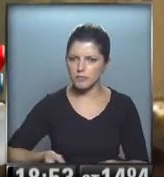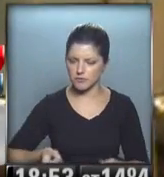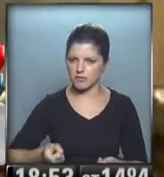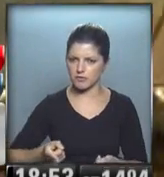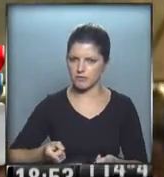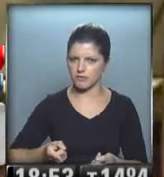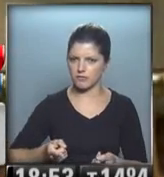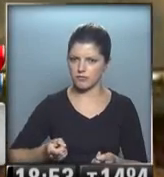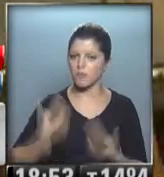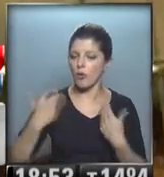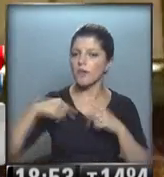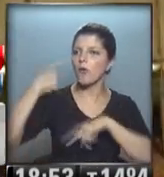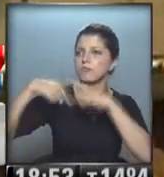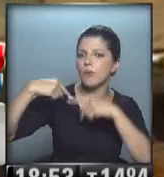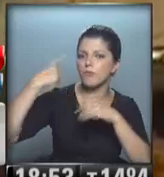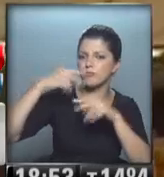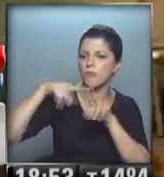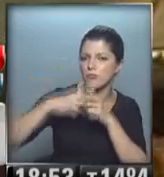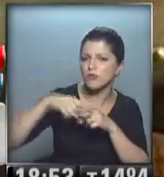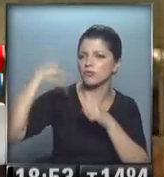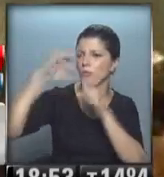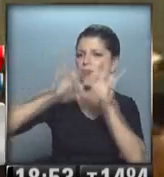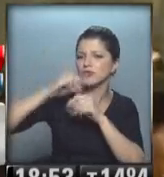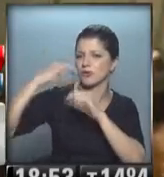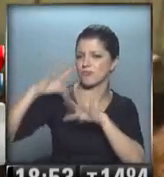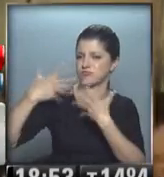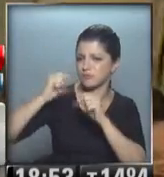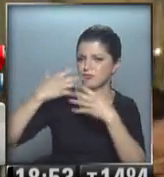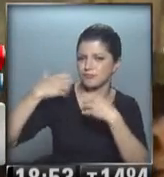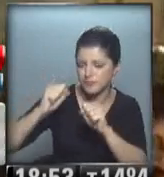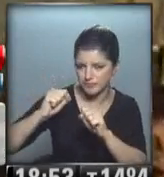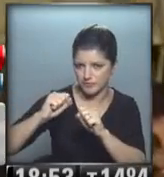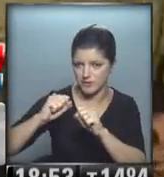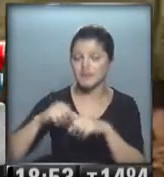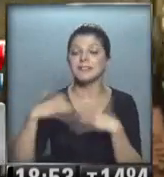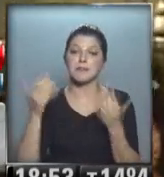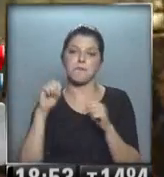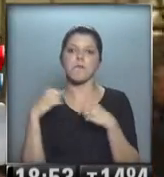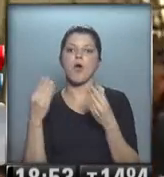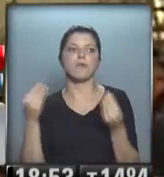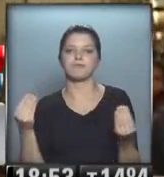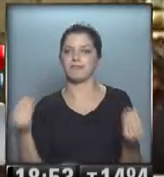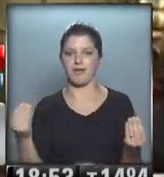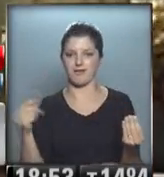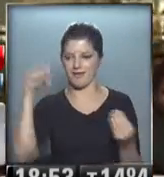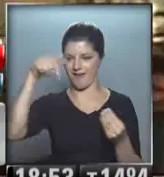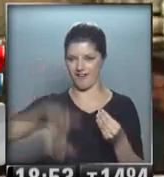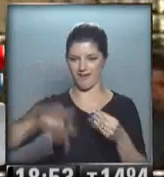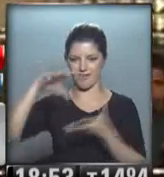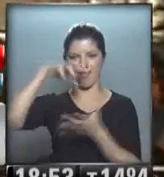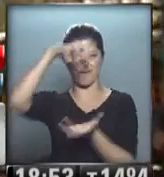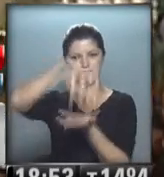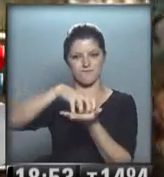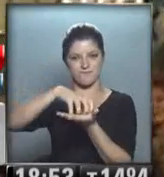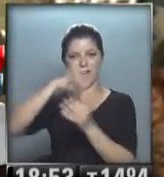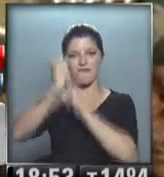de que podemos llevar adelante cosas y que podemos llevar adelante y desarrollar nuevos emprendimientos. Y qué mejor que la inauguración de esta fábrica